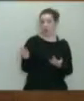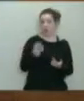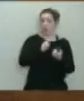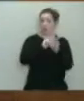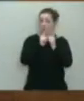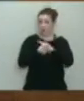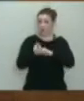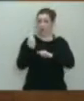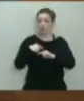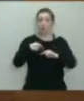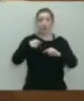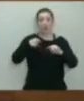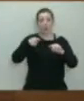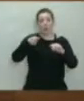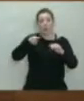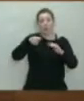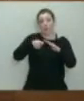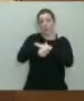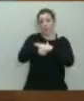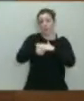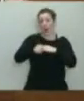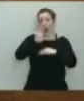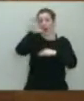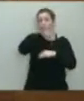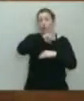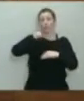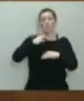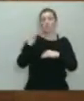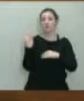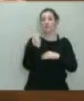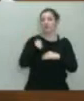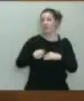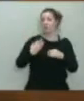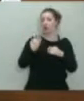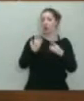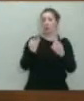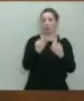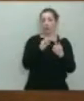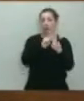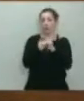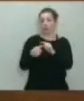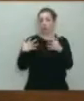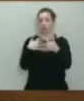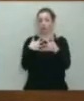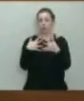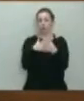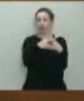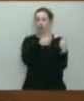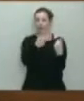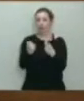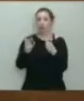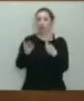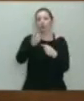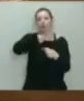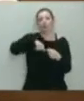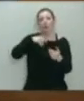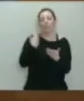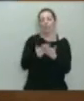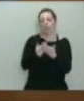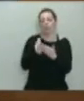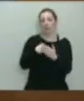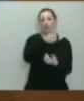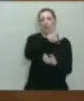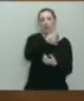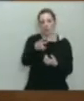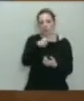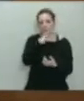modifíquese esa financiación autonómica, establezcanse los cambios estructurales que sean necesarios, pero no sigamos recurriendo a la deuda para